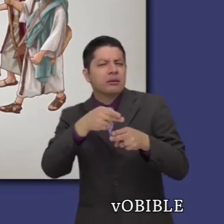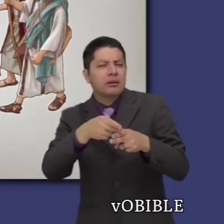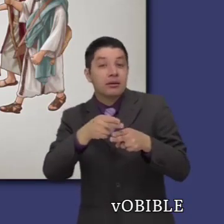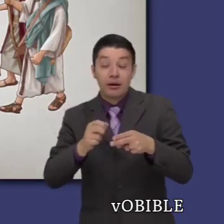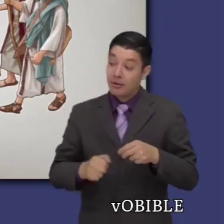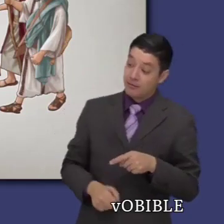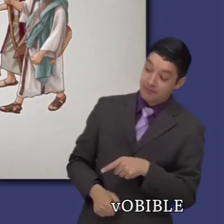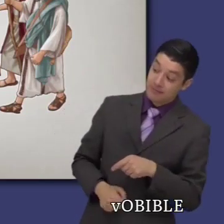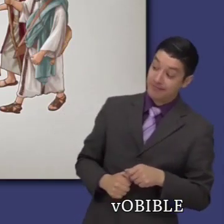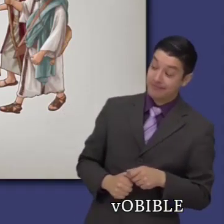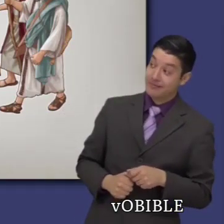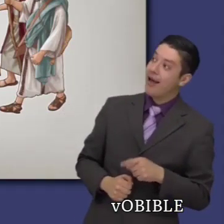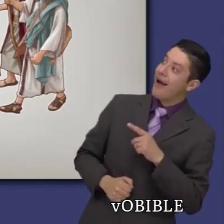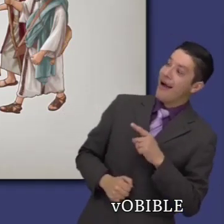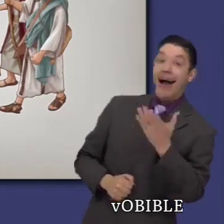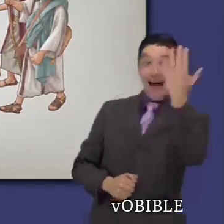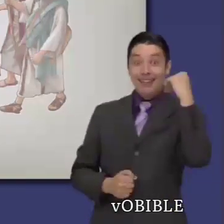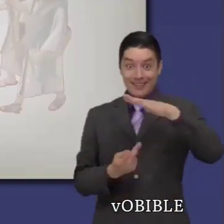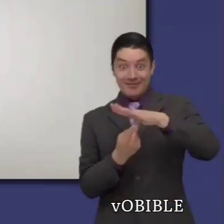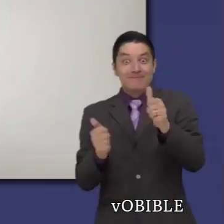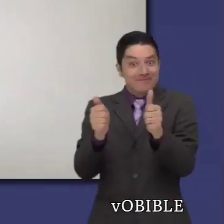al apóstol Pablo años atrás.